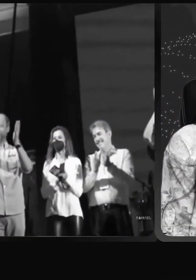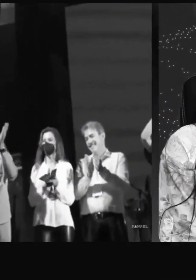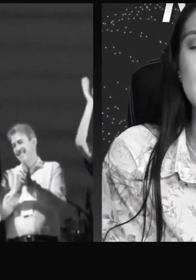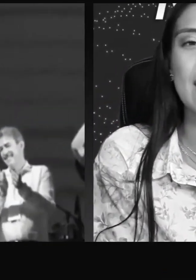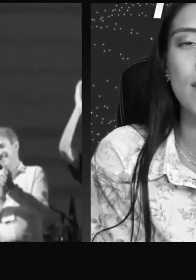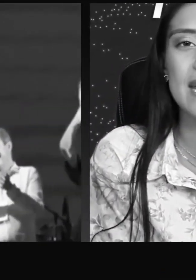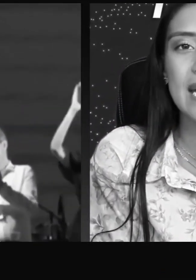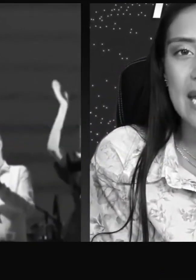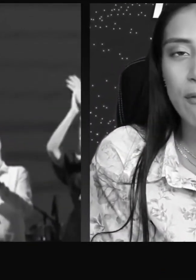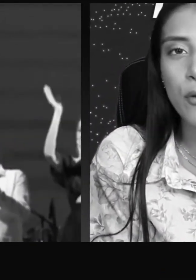¡Gracias!